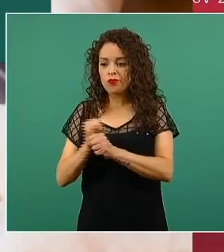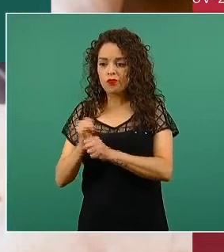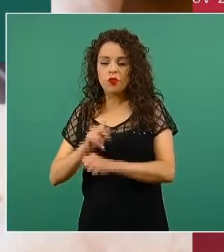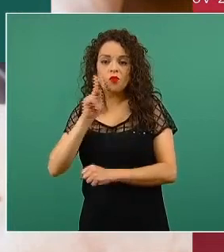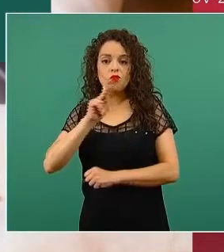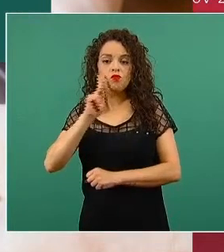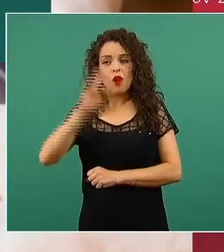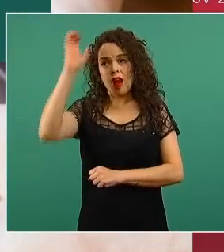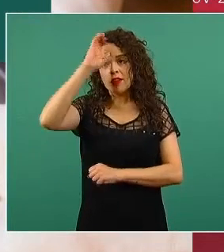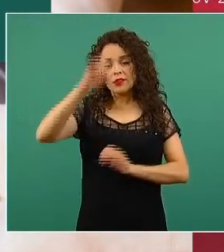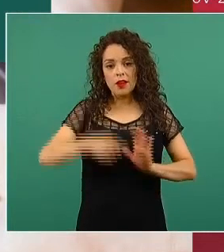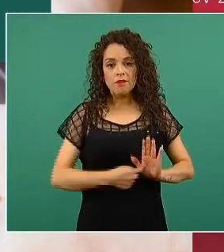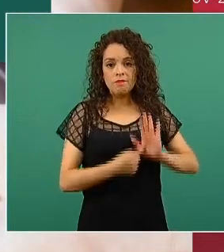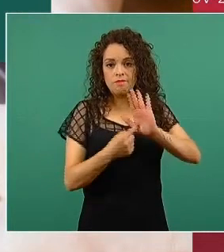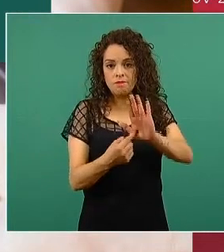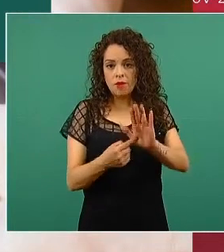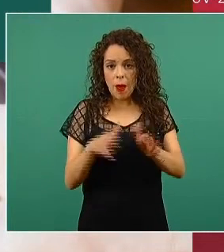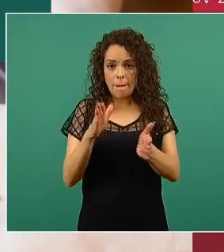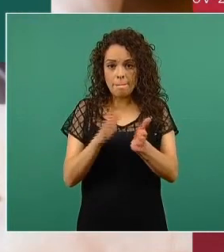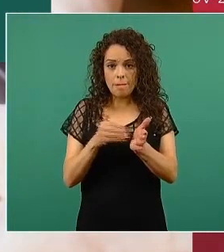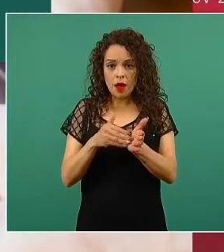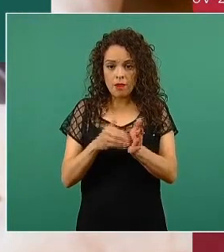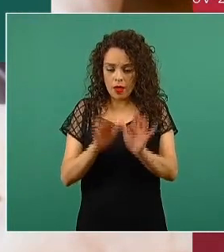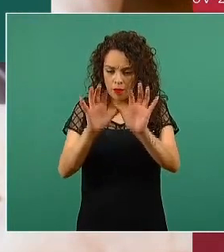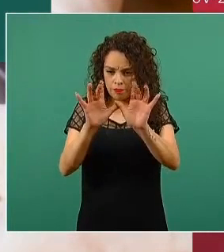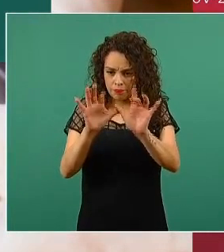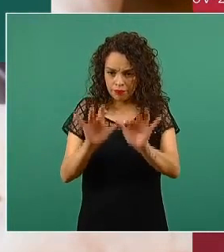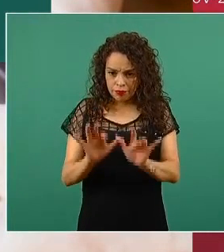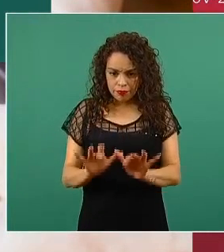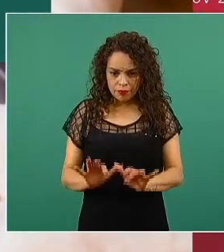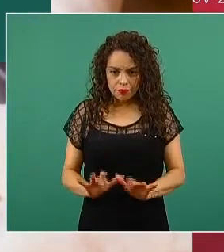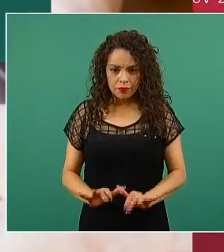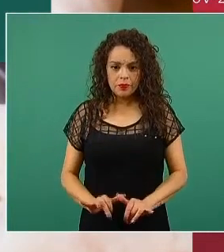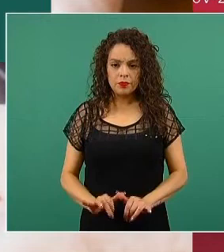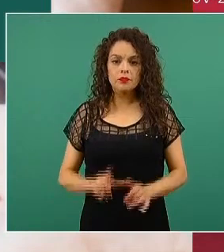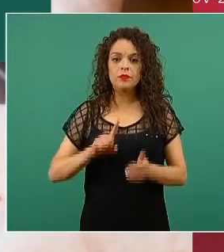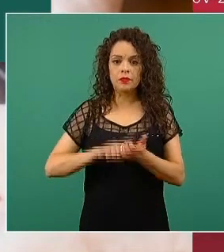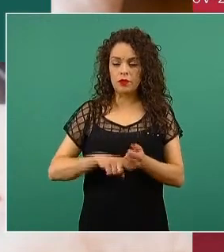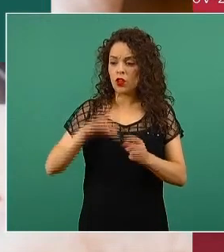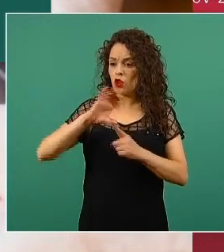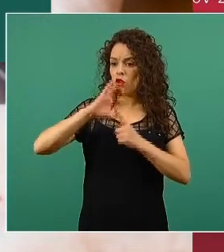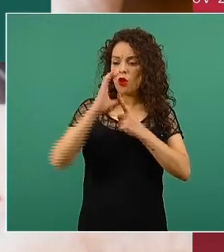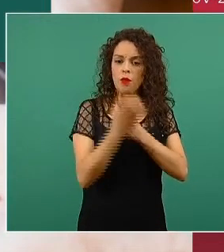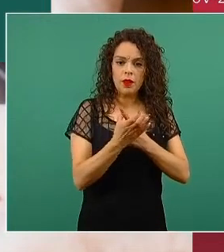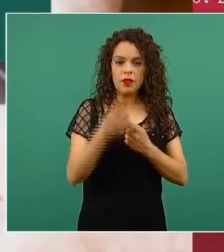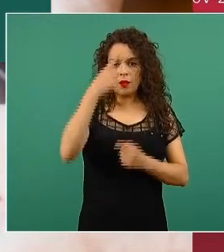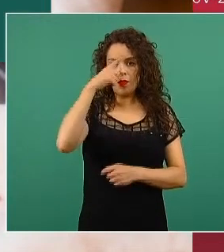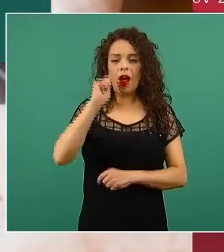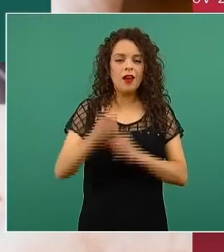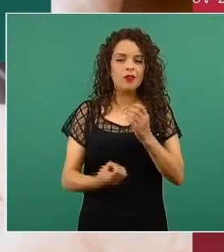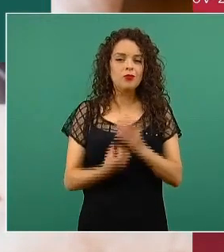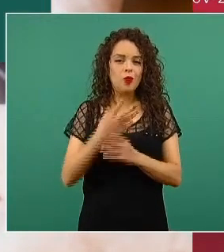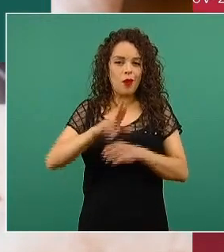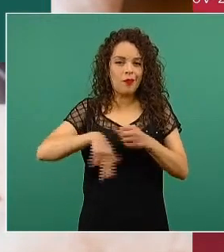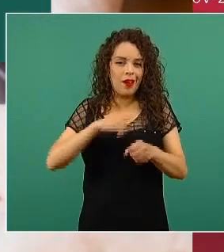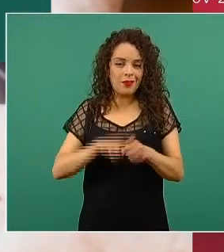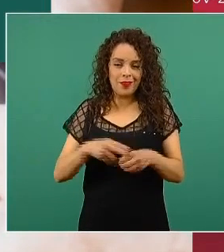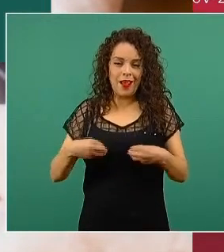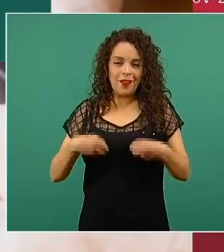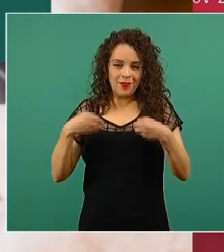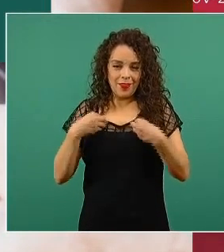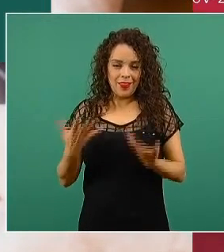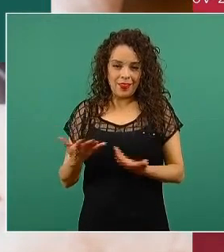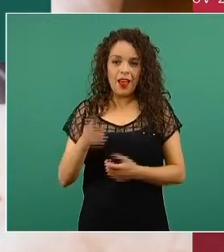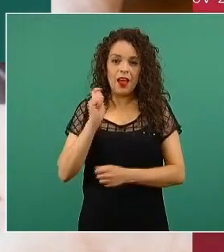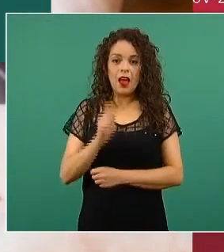que existía, a redactar el documento, a ponerlo a consideración del Comité de Nueva Normalidad, en donde estamos sentados el ISSSTE, el